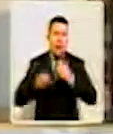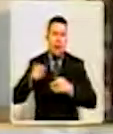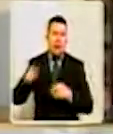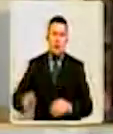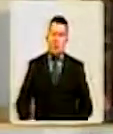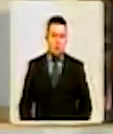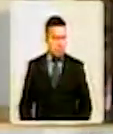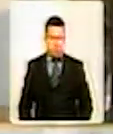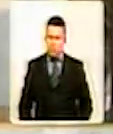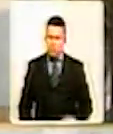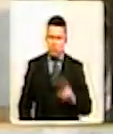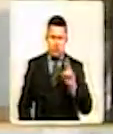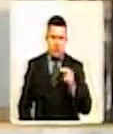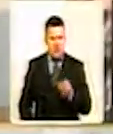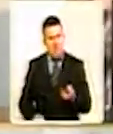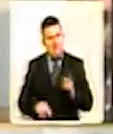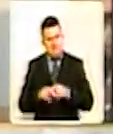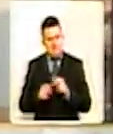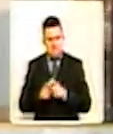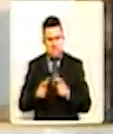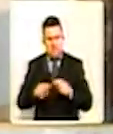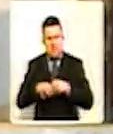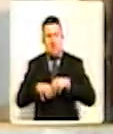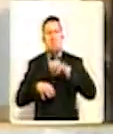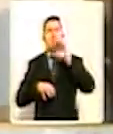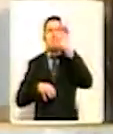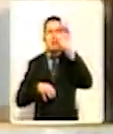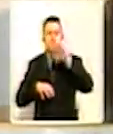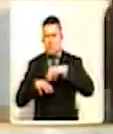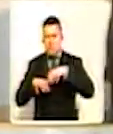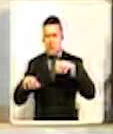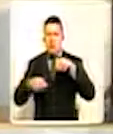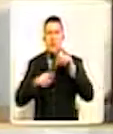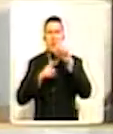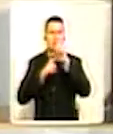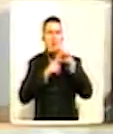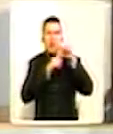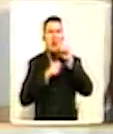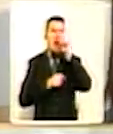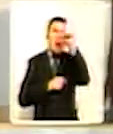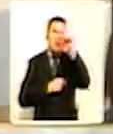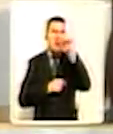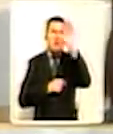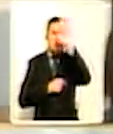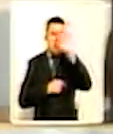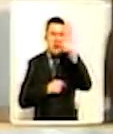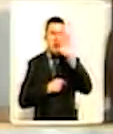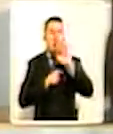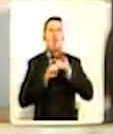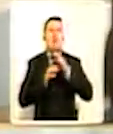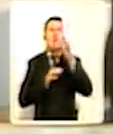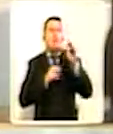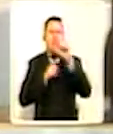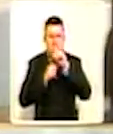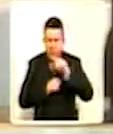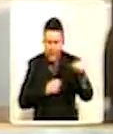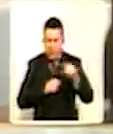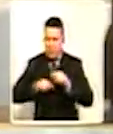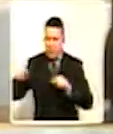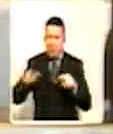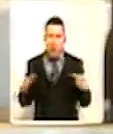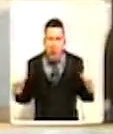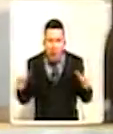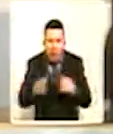mismo. Vamos a tratar de multiplicar la acción de los procuradores regionales, de los procuradores provinciales, de